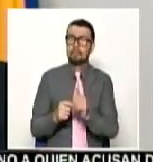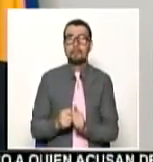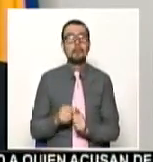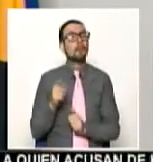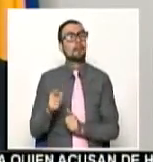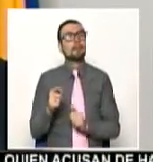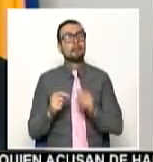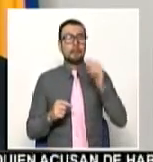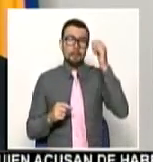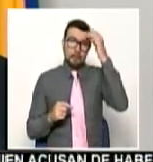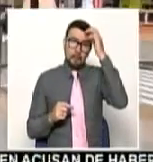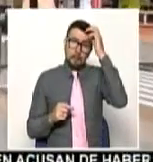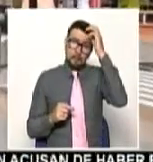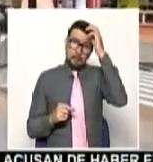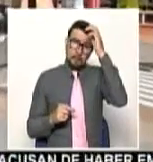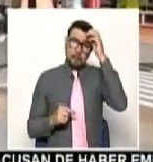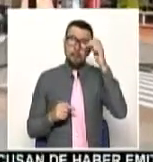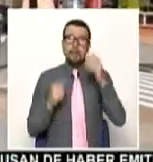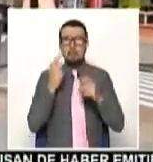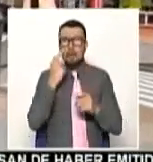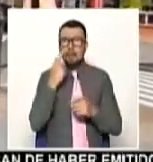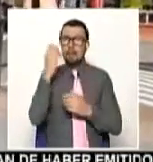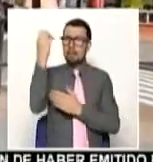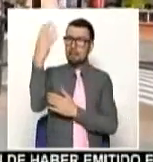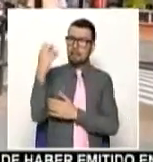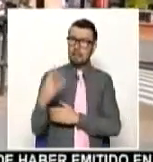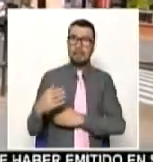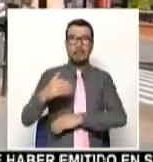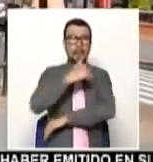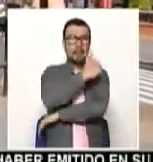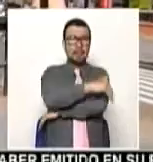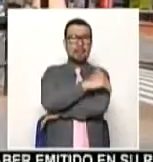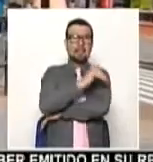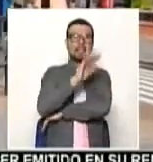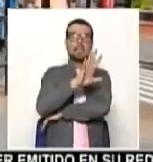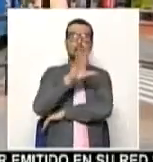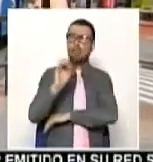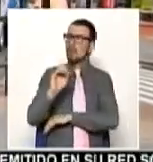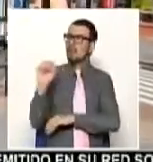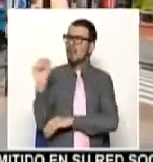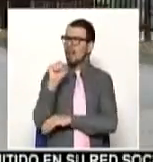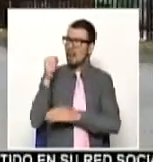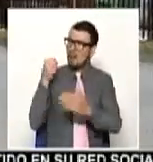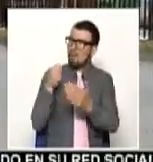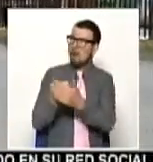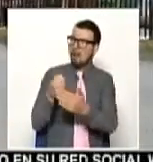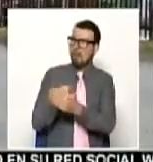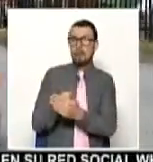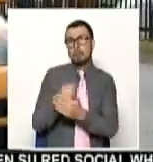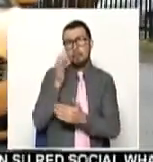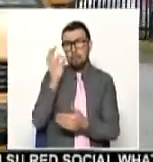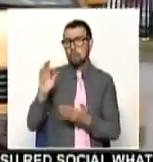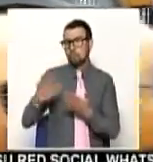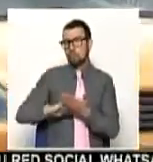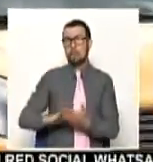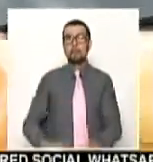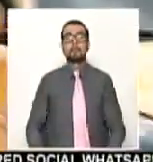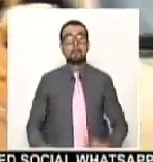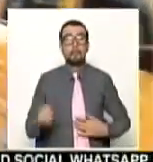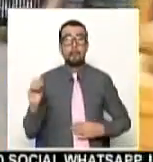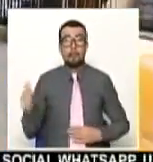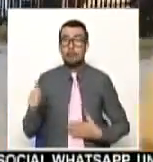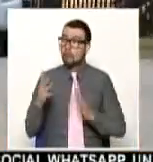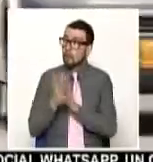cierre pendiente del semáforo de la calle 50, donde hemos tenido allí accidentes fatales. Finalmente, el secretario de Tránsito le